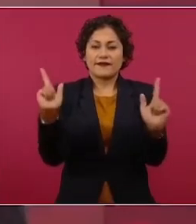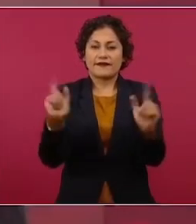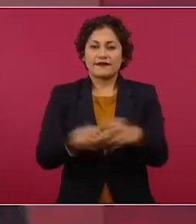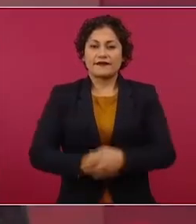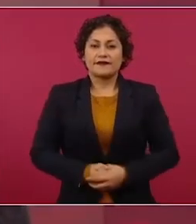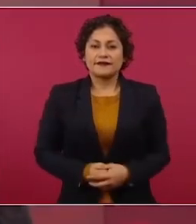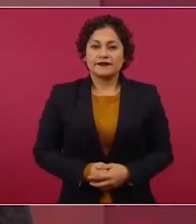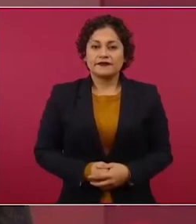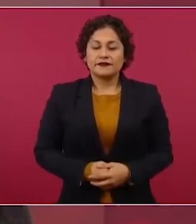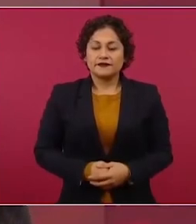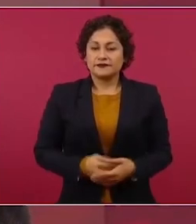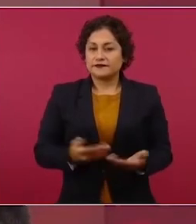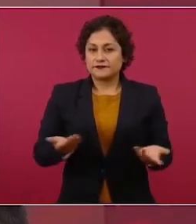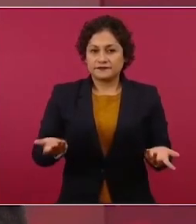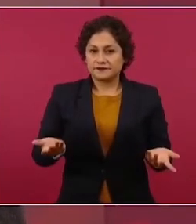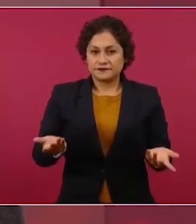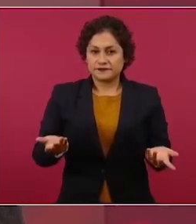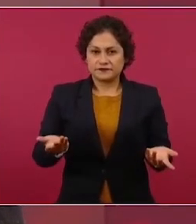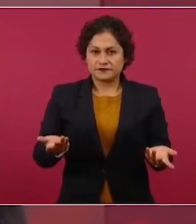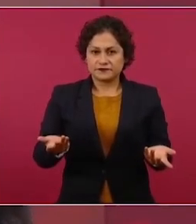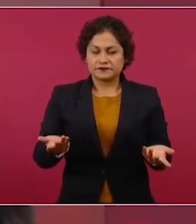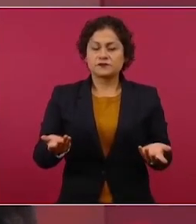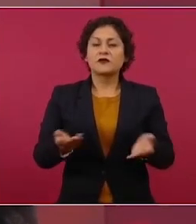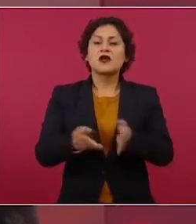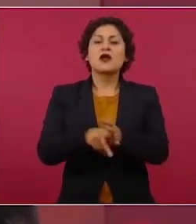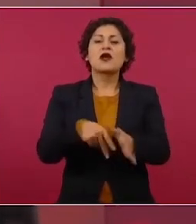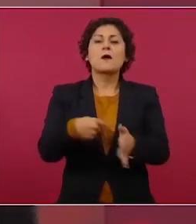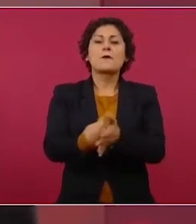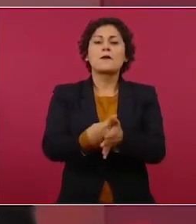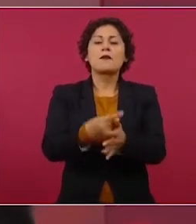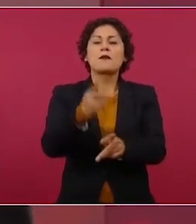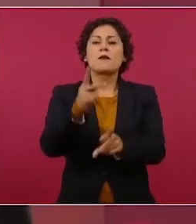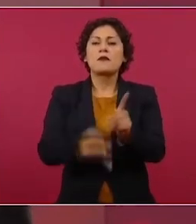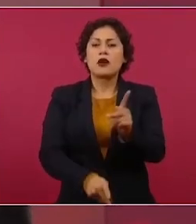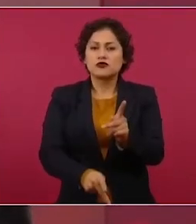No continúa la pausa porque no hay,